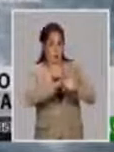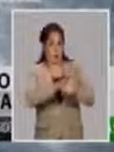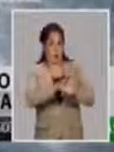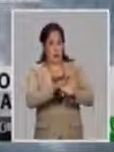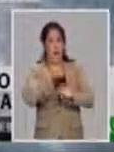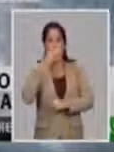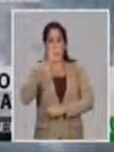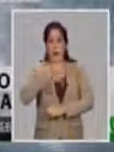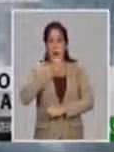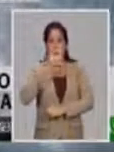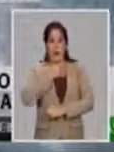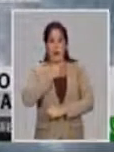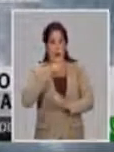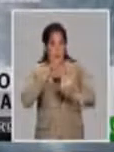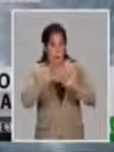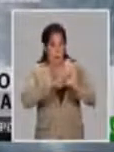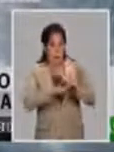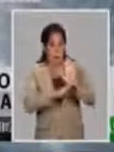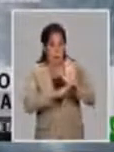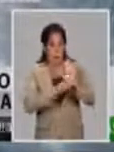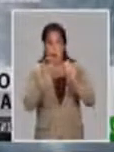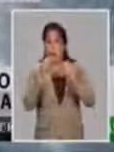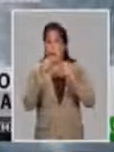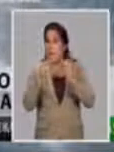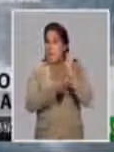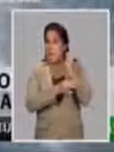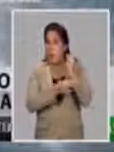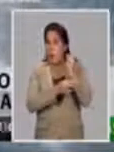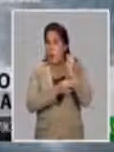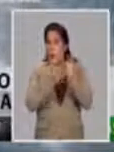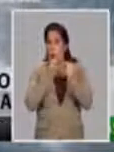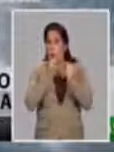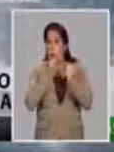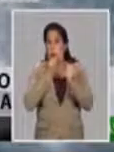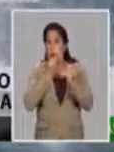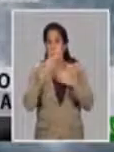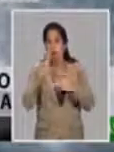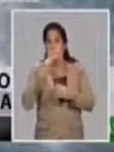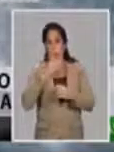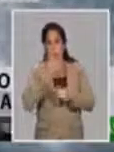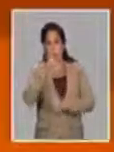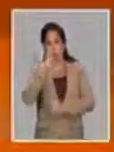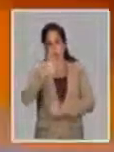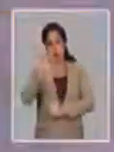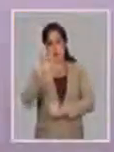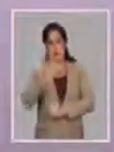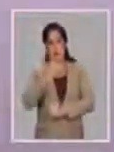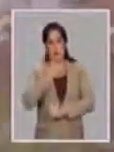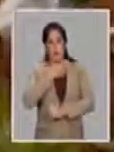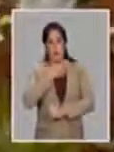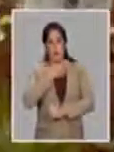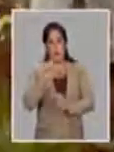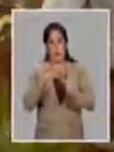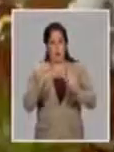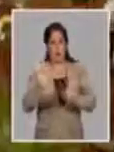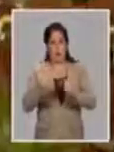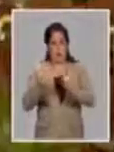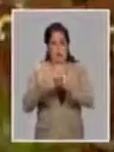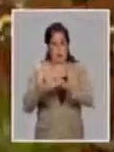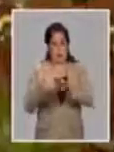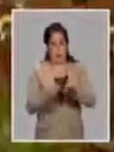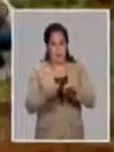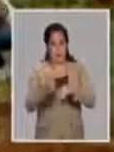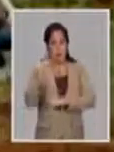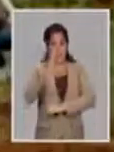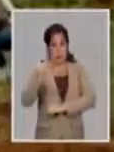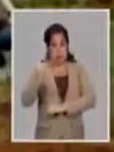pandemia. Aseguran que sin ellas, las tasas de pobreza habrían aumentado en un 3%. Brasil